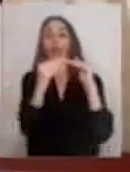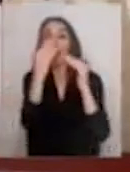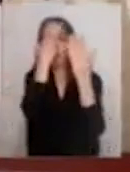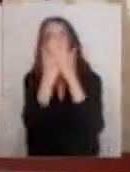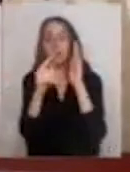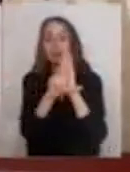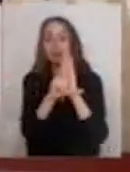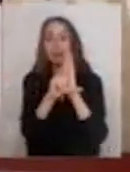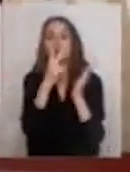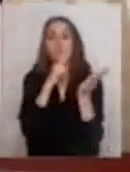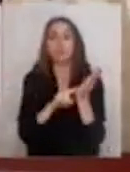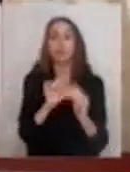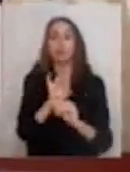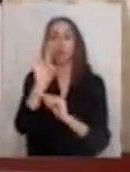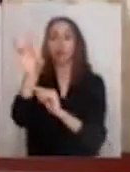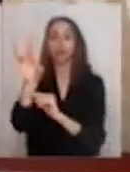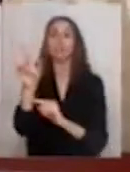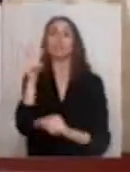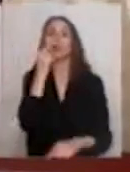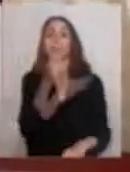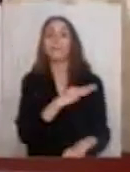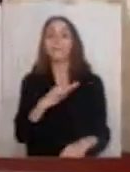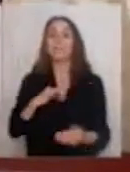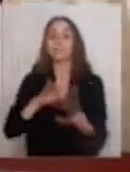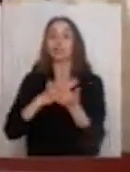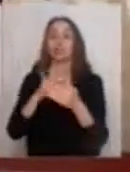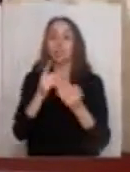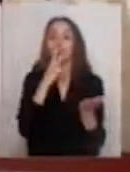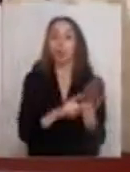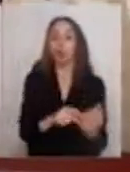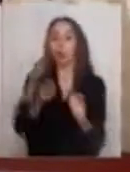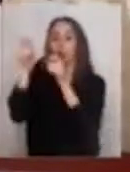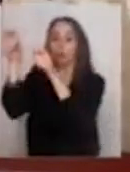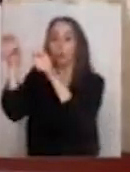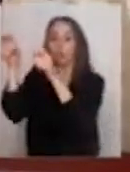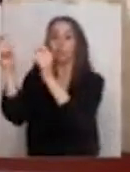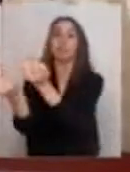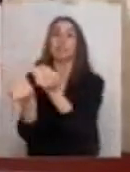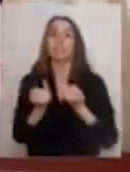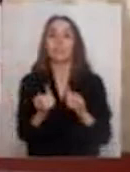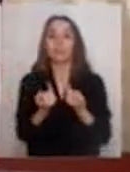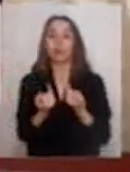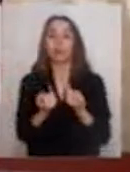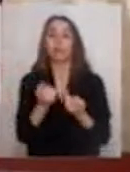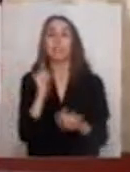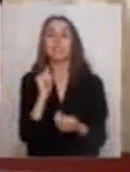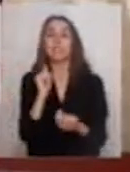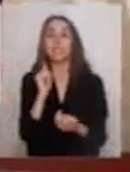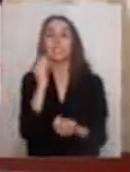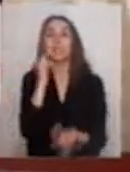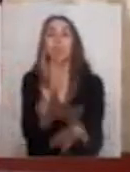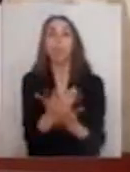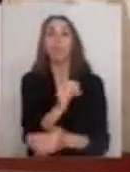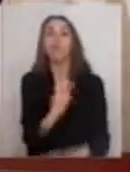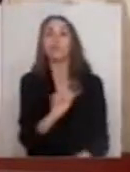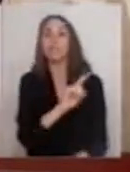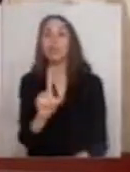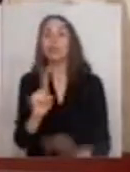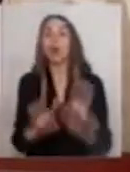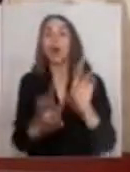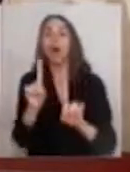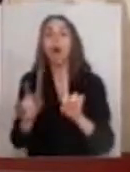Queremos oficiar al Ministerio de Salud para entender y se nos informe si existió o no algún acuerdo